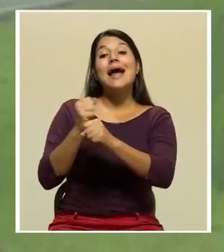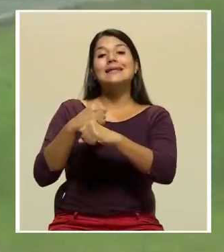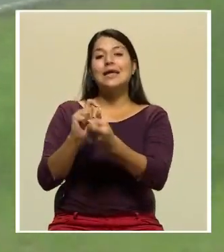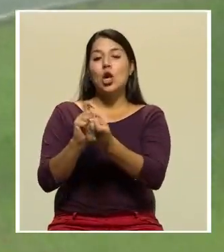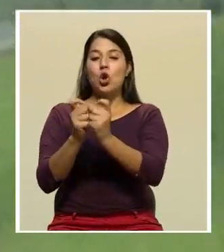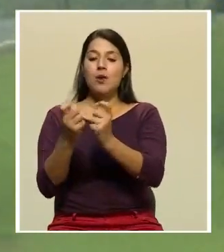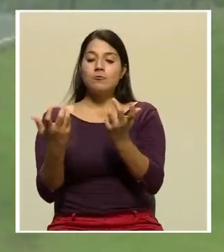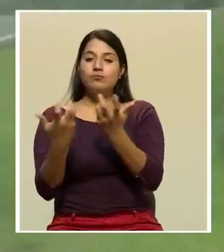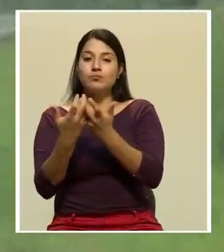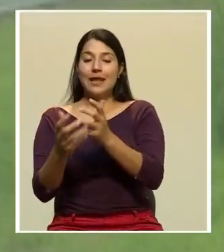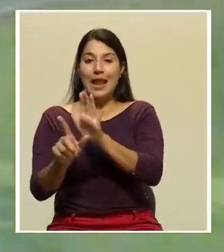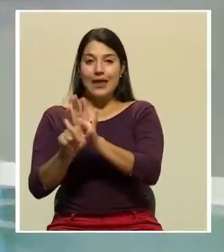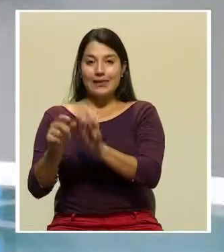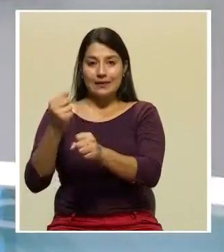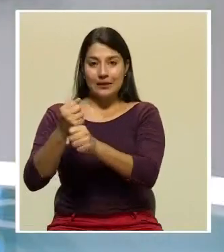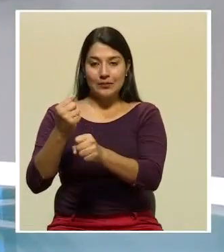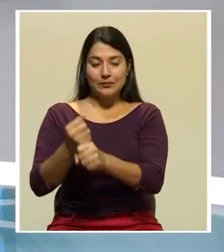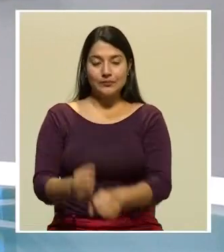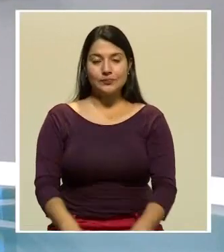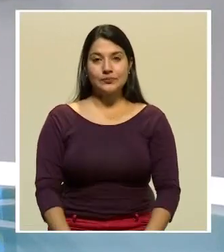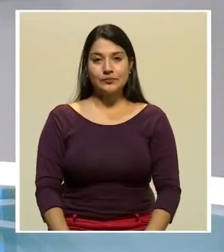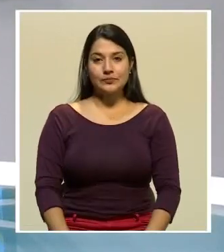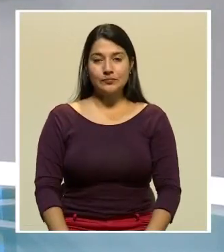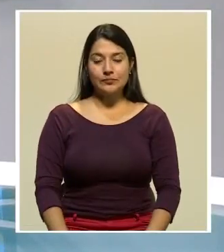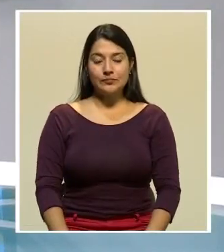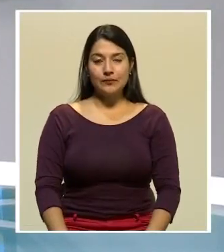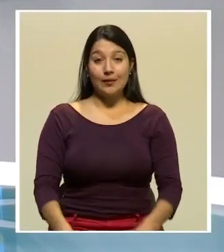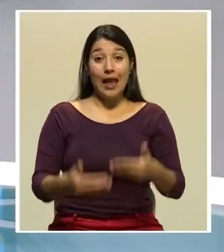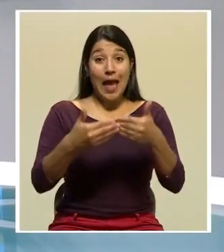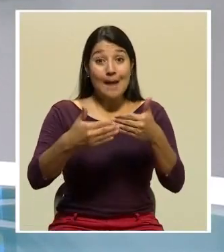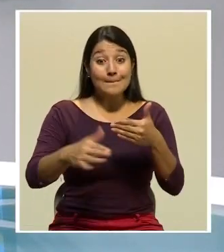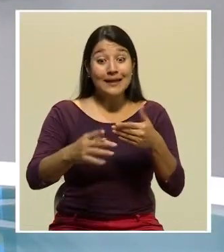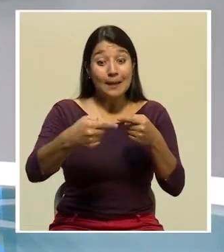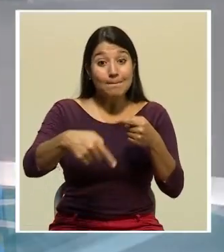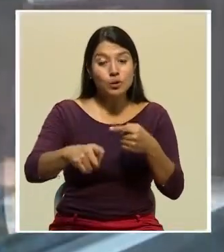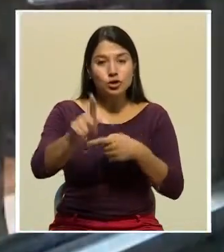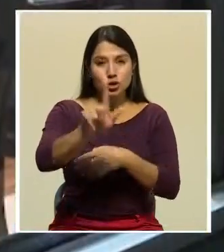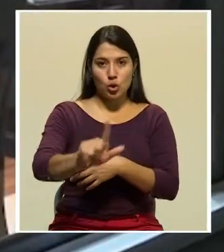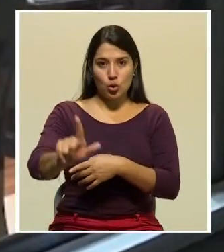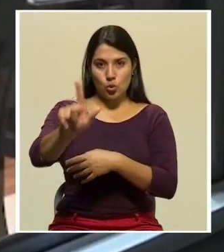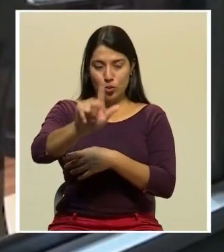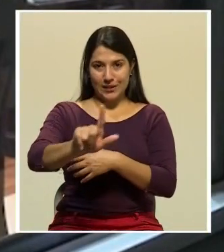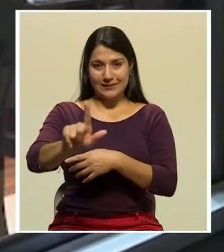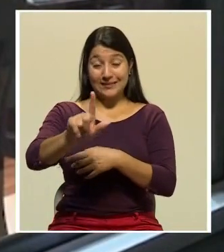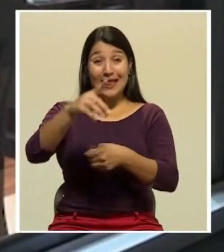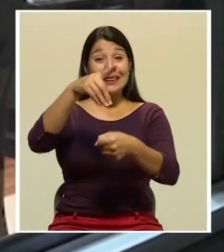derechos laborales. A partir del próximo lunes,